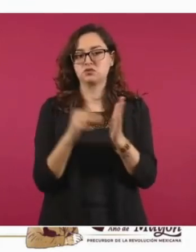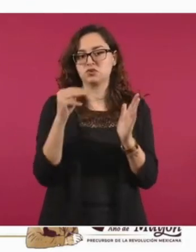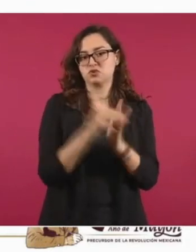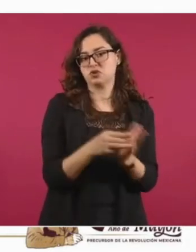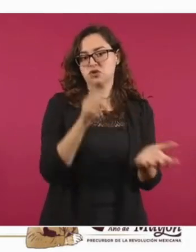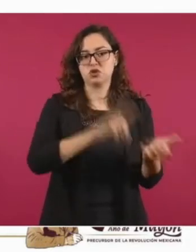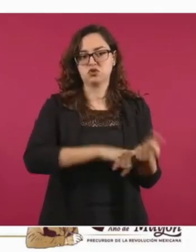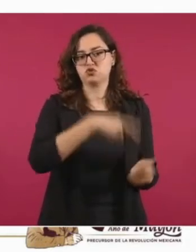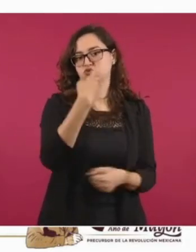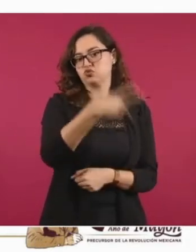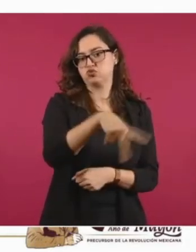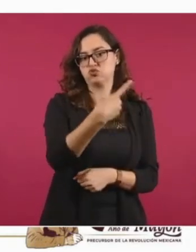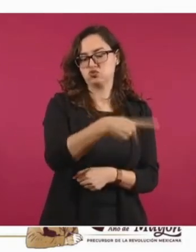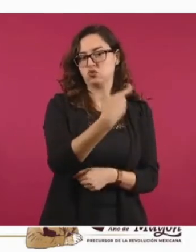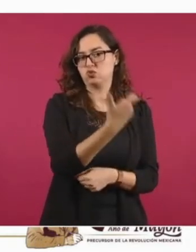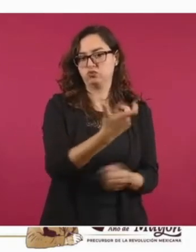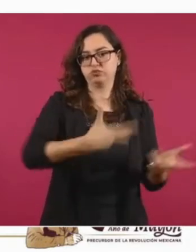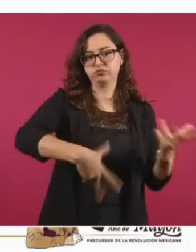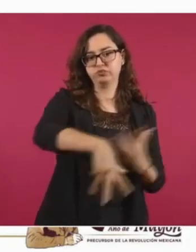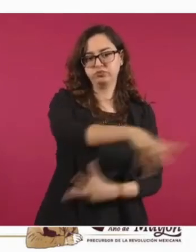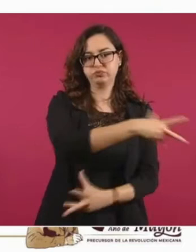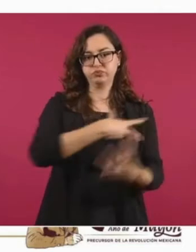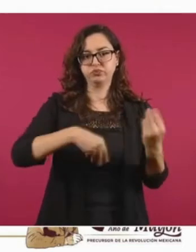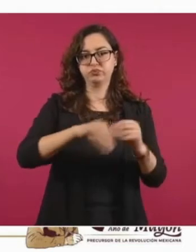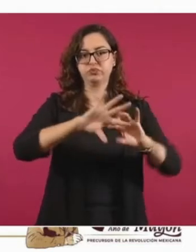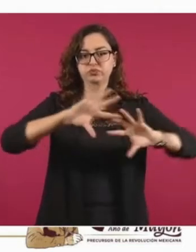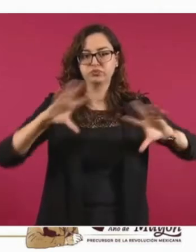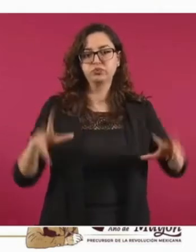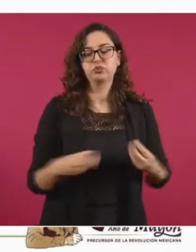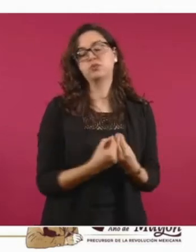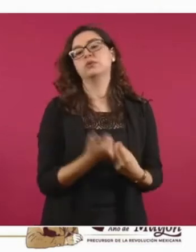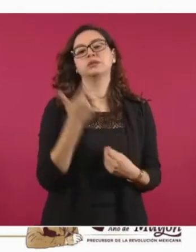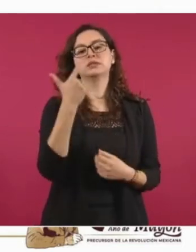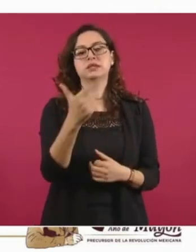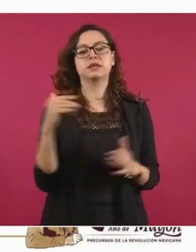del aeropuerto, hacen un total de